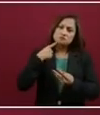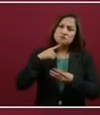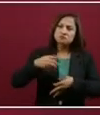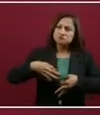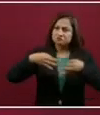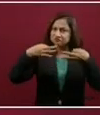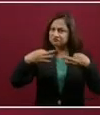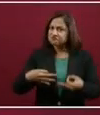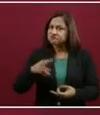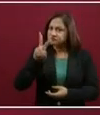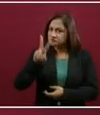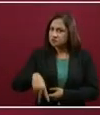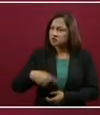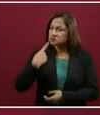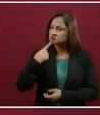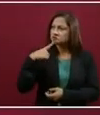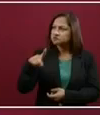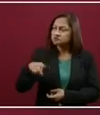formales,